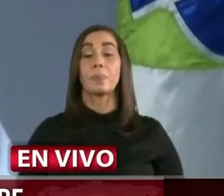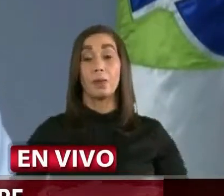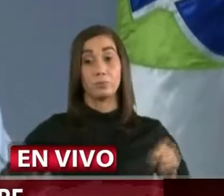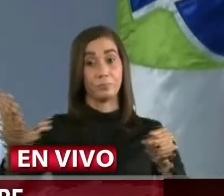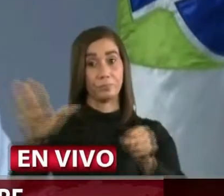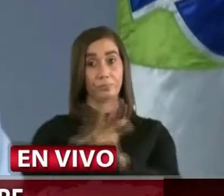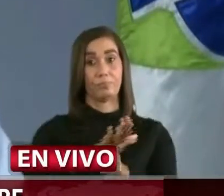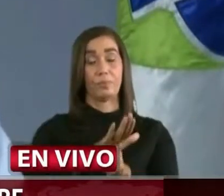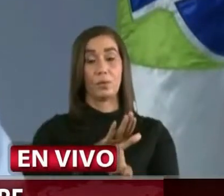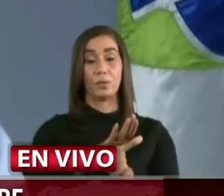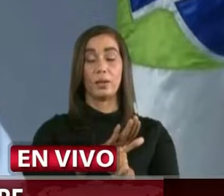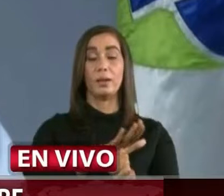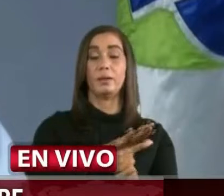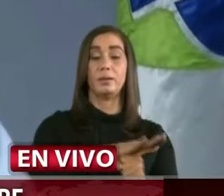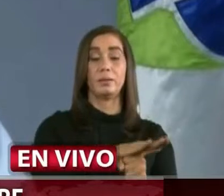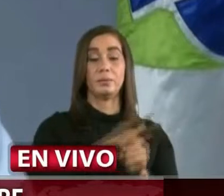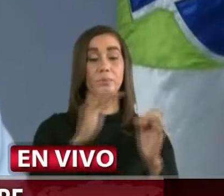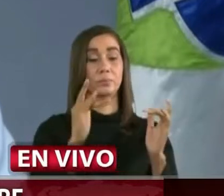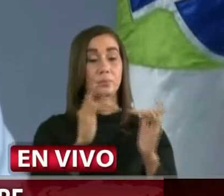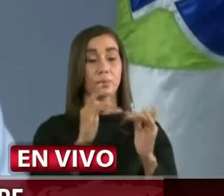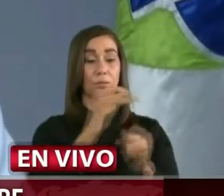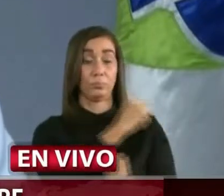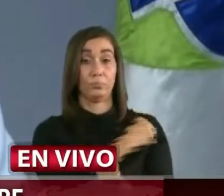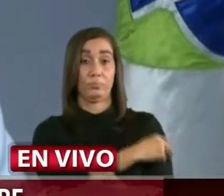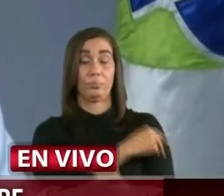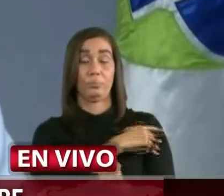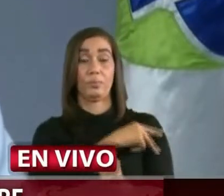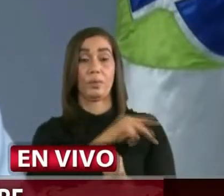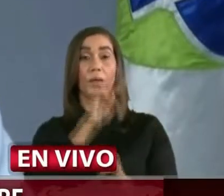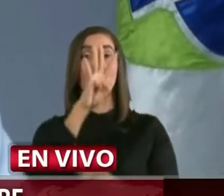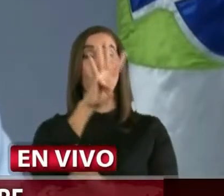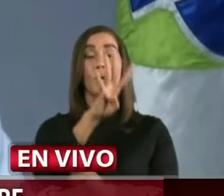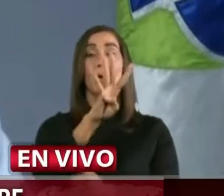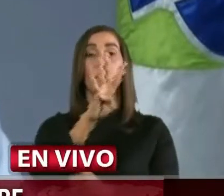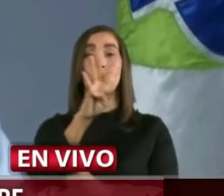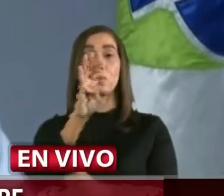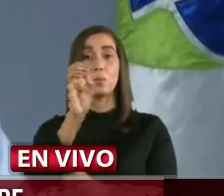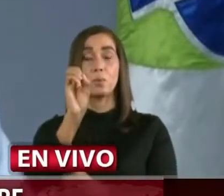de ocupación hospitalaria es de